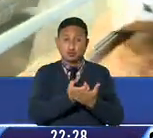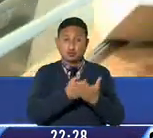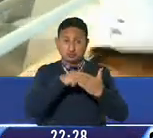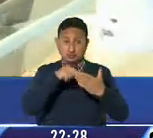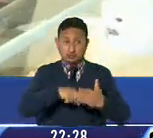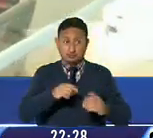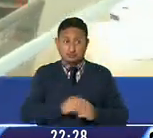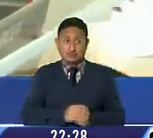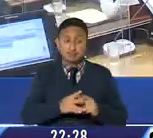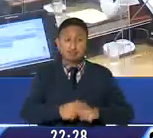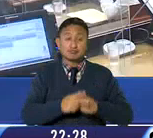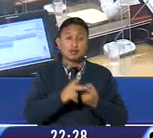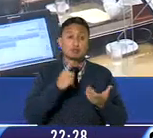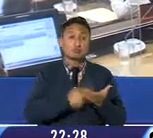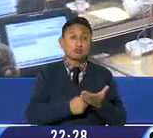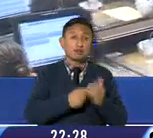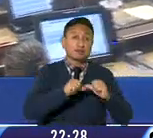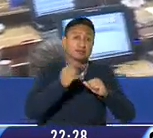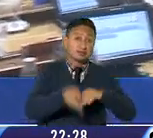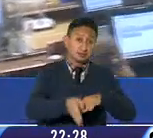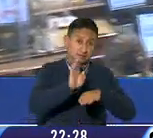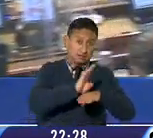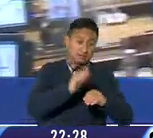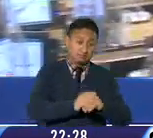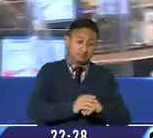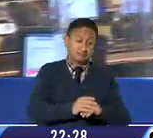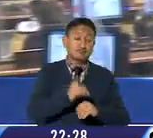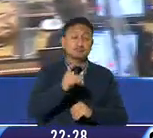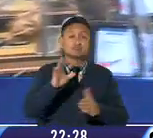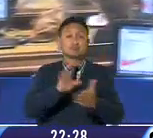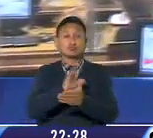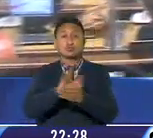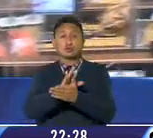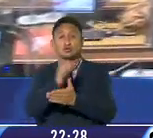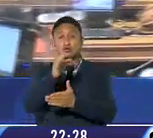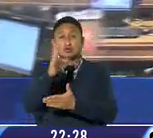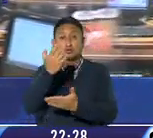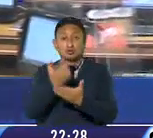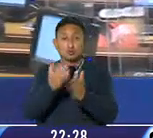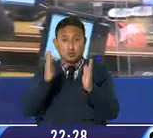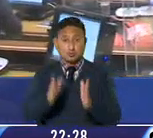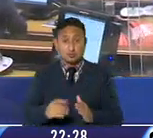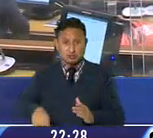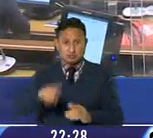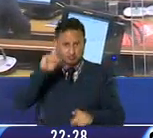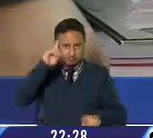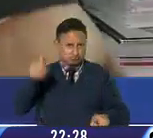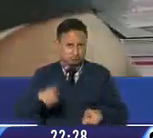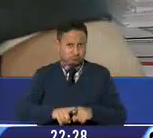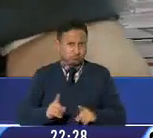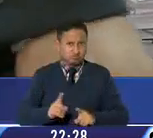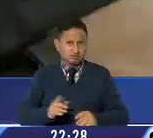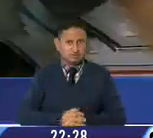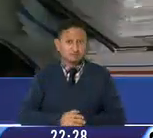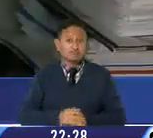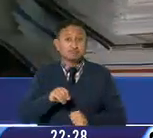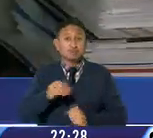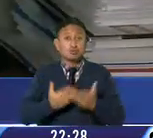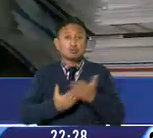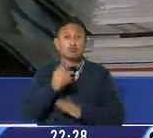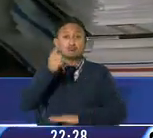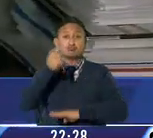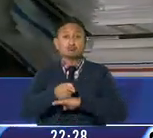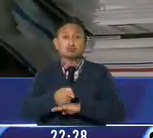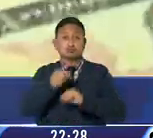entrará en debate en Asamblea Nacional. Desde el Colegio de Economistas de Pichincha no son partidarios de sustentarla con nuevas imposiciones